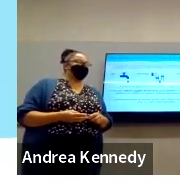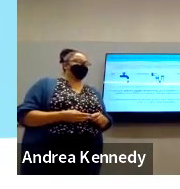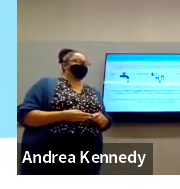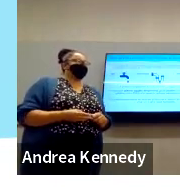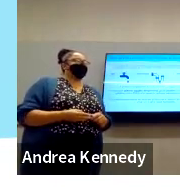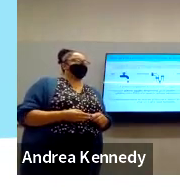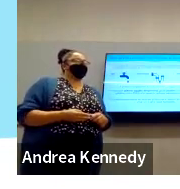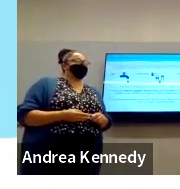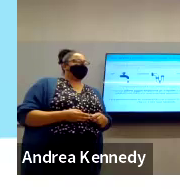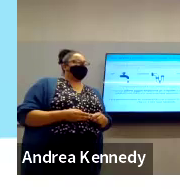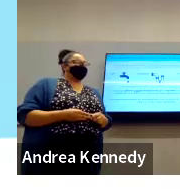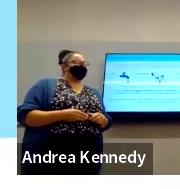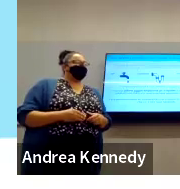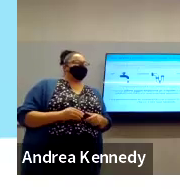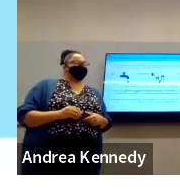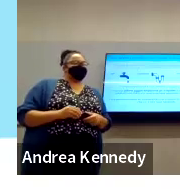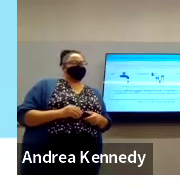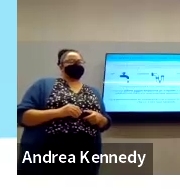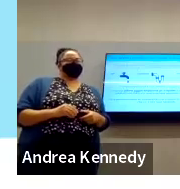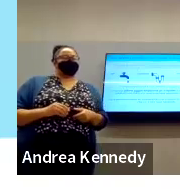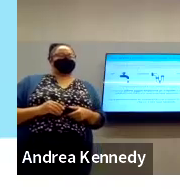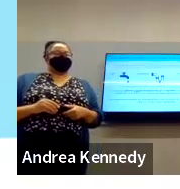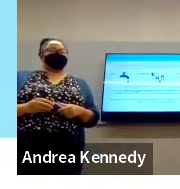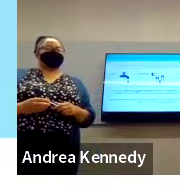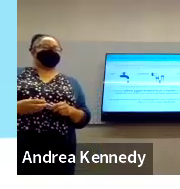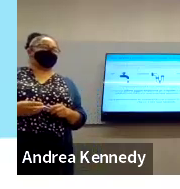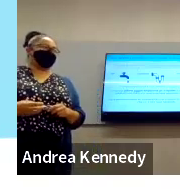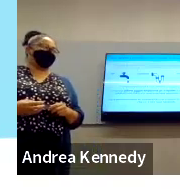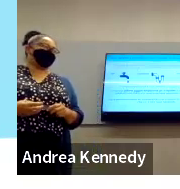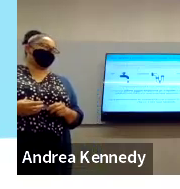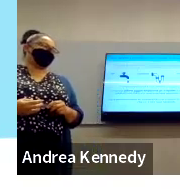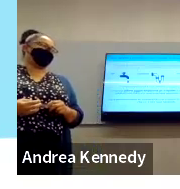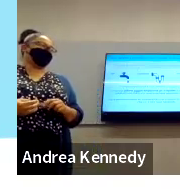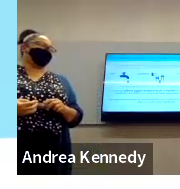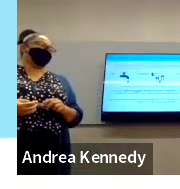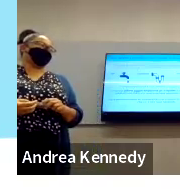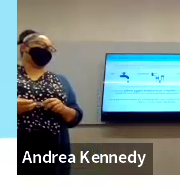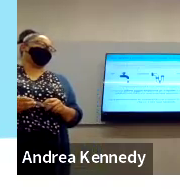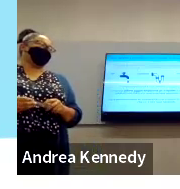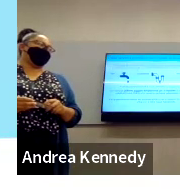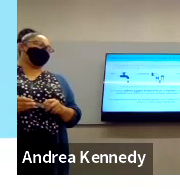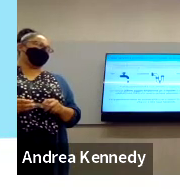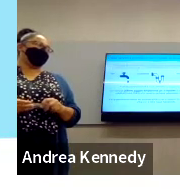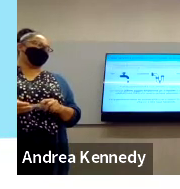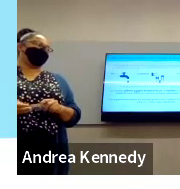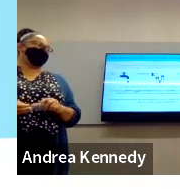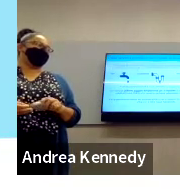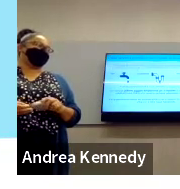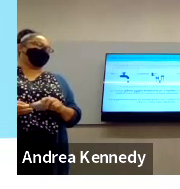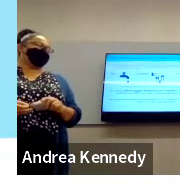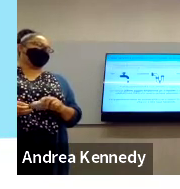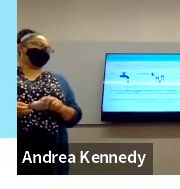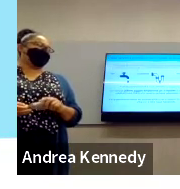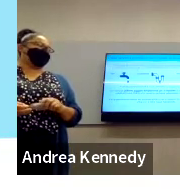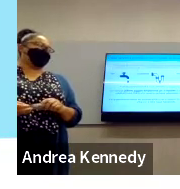es lo doble, a veces es lo uno menos. Ya va usted a saber la cantidad y eso se le va, nada más esa